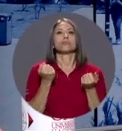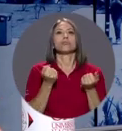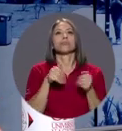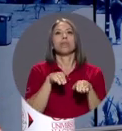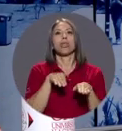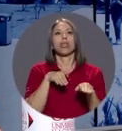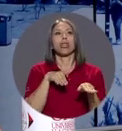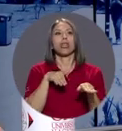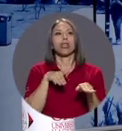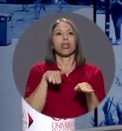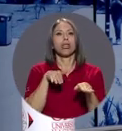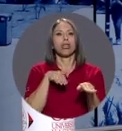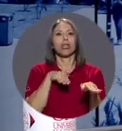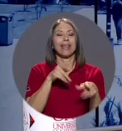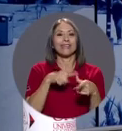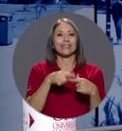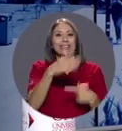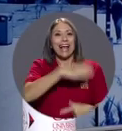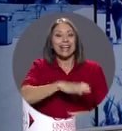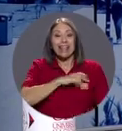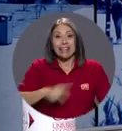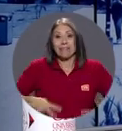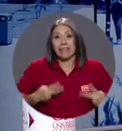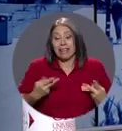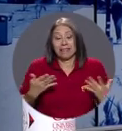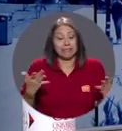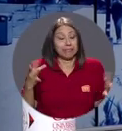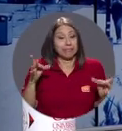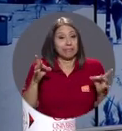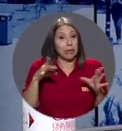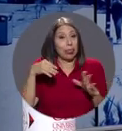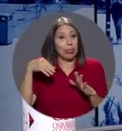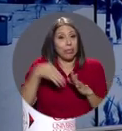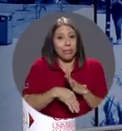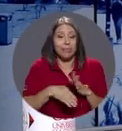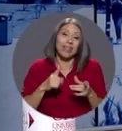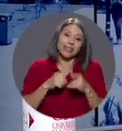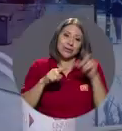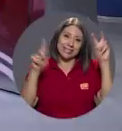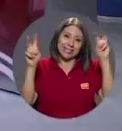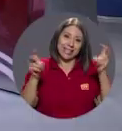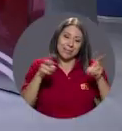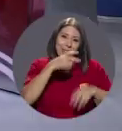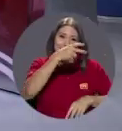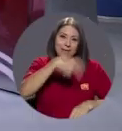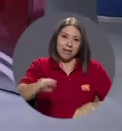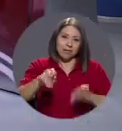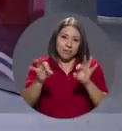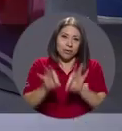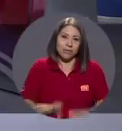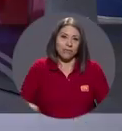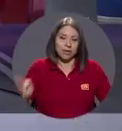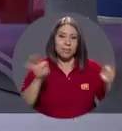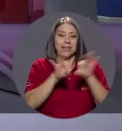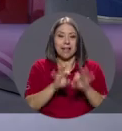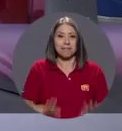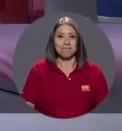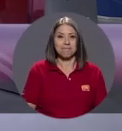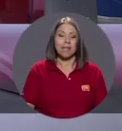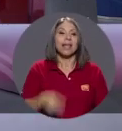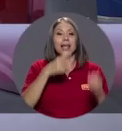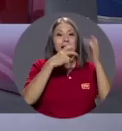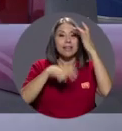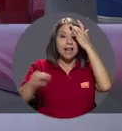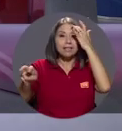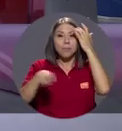presas, la calidad de vida se nos violenta, ¿verdad? Terrible. Terriblemente. Entonces, claro, el tema del transporte es fundamental. Y en